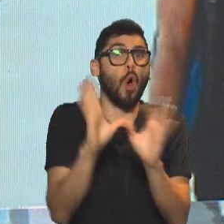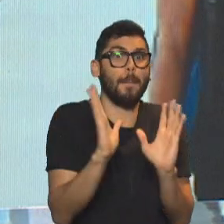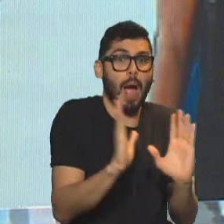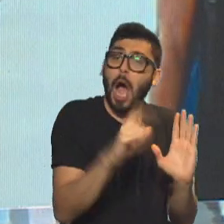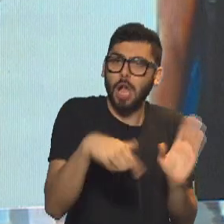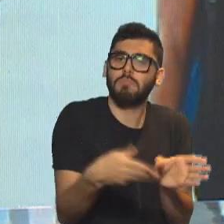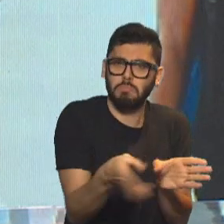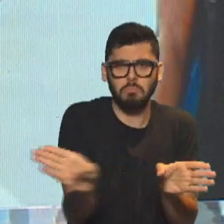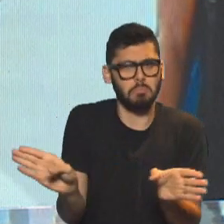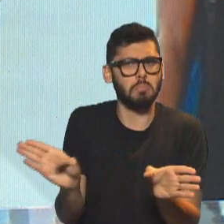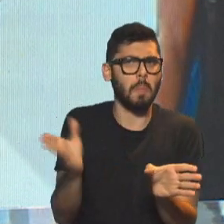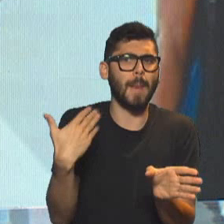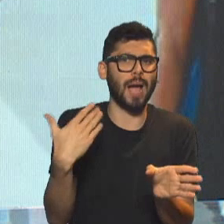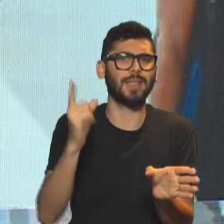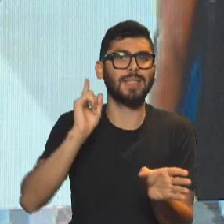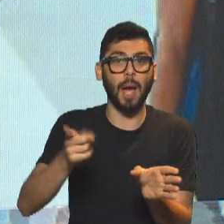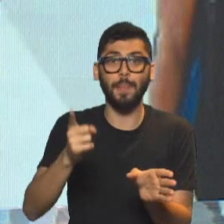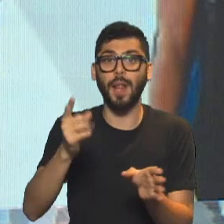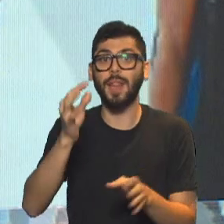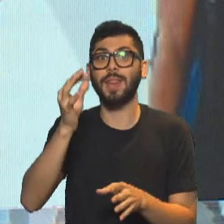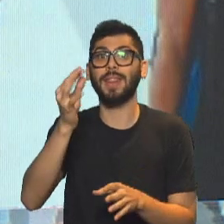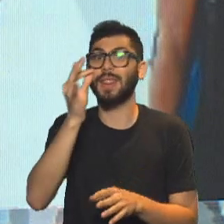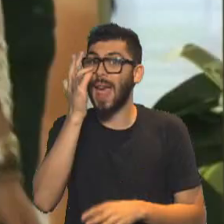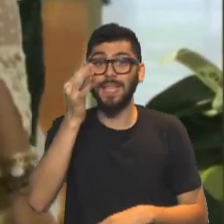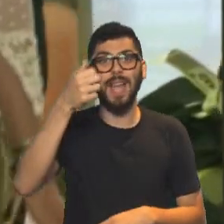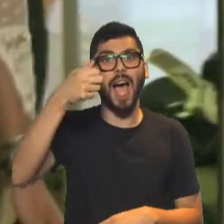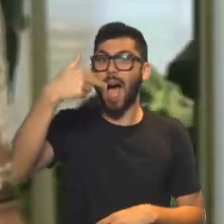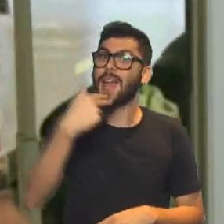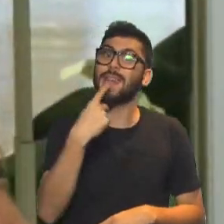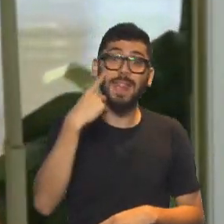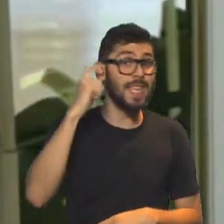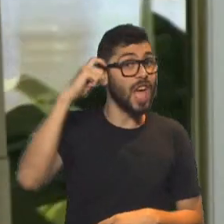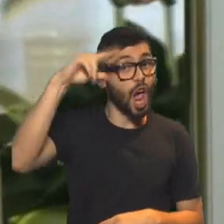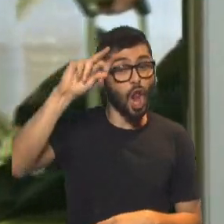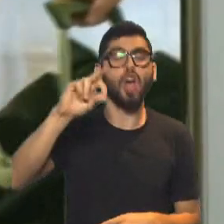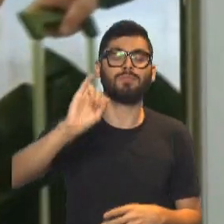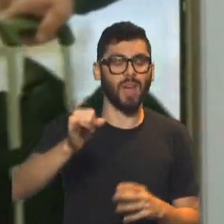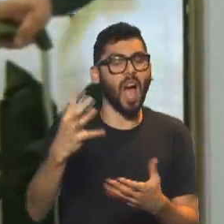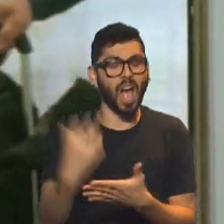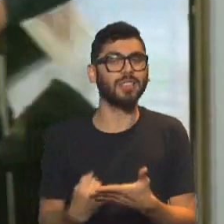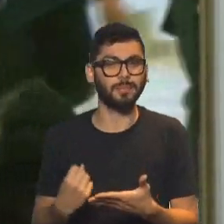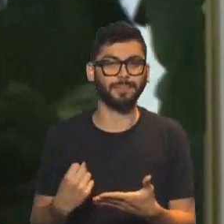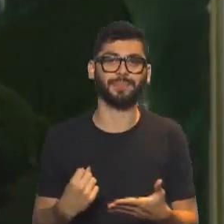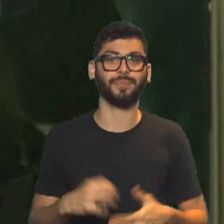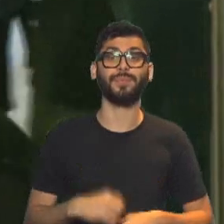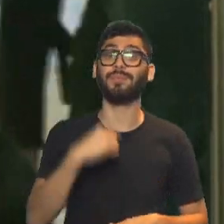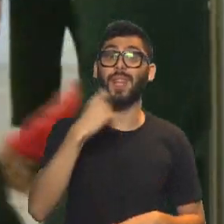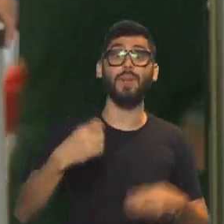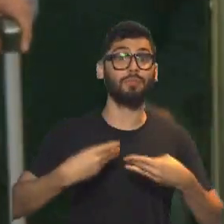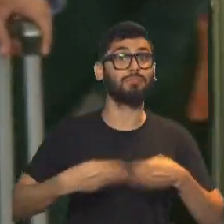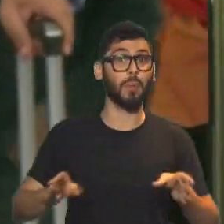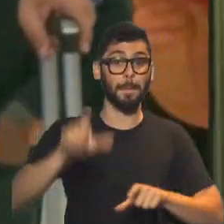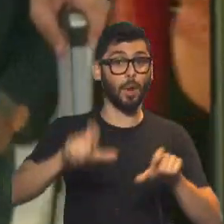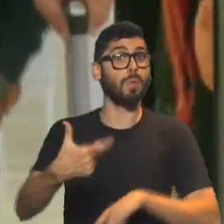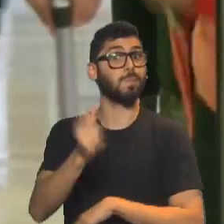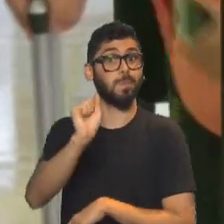y acepta además los test de antígenos españa reabrió y sus fronteras para viajeros vacunados